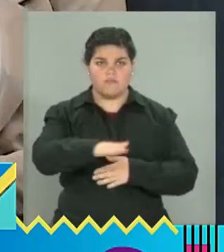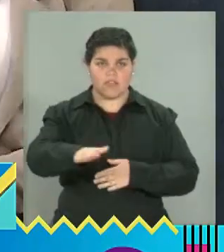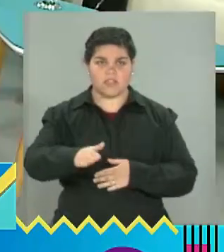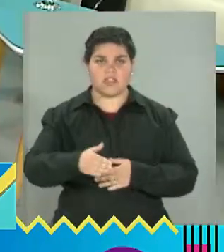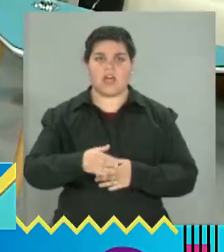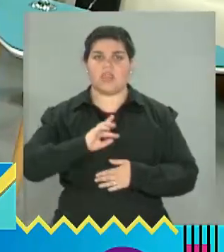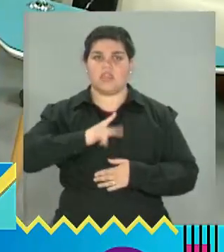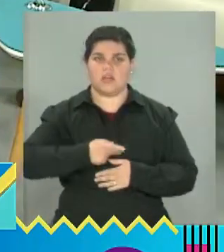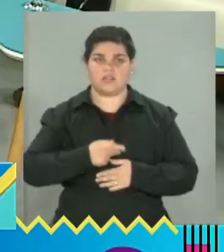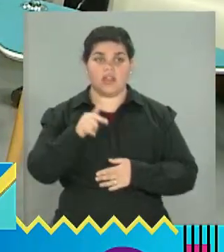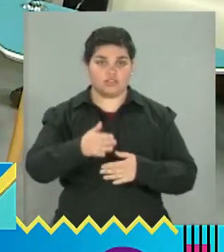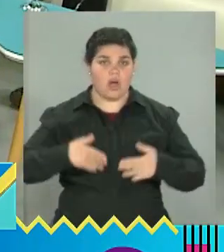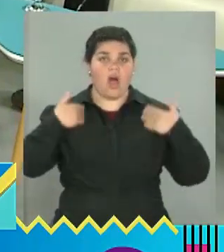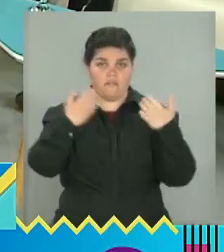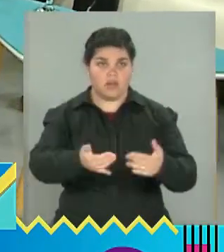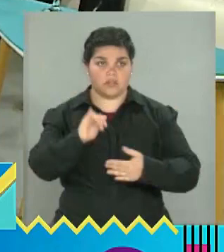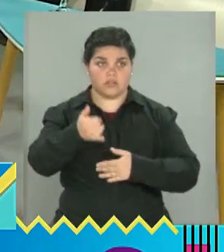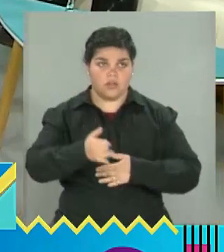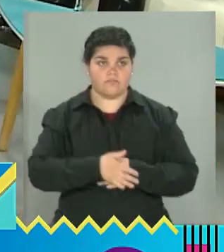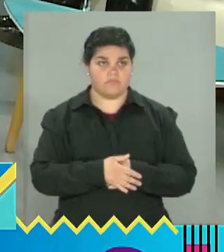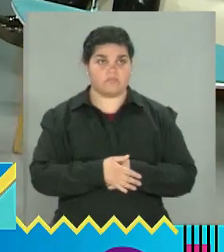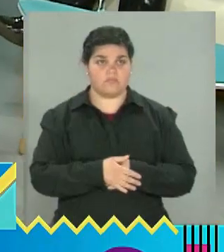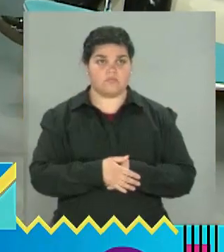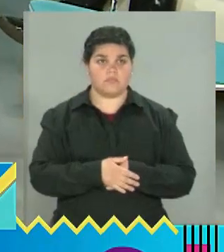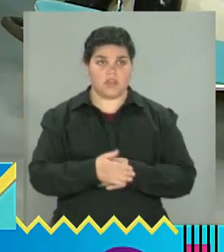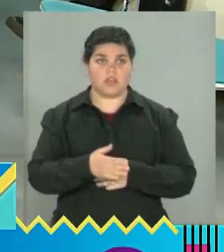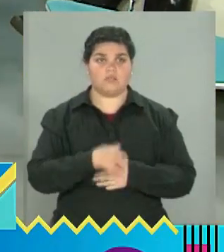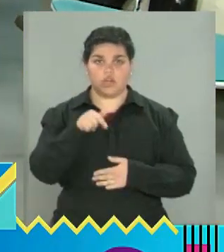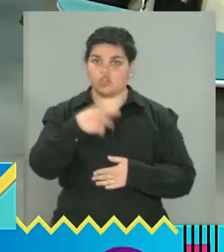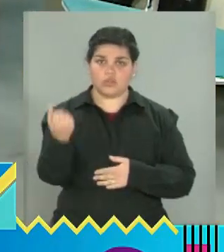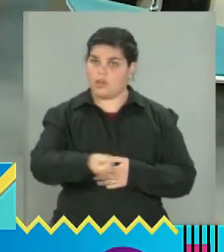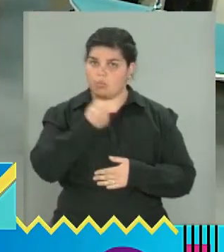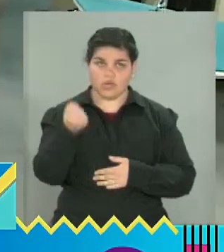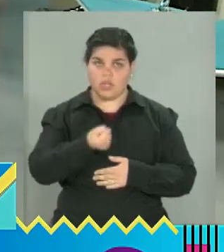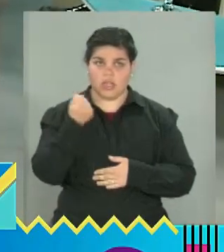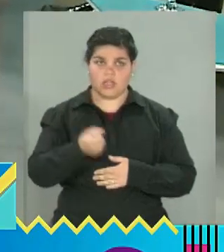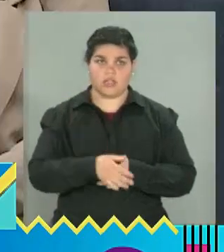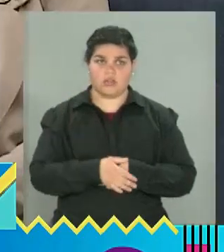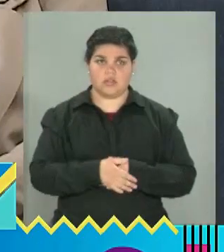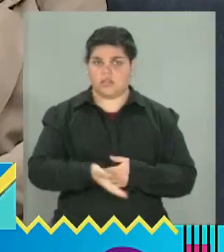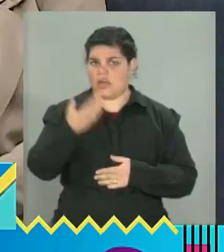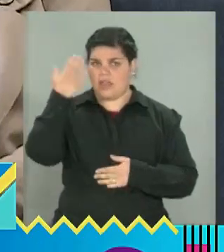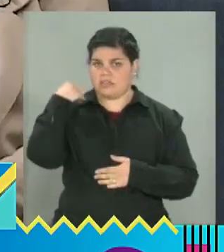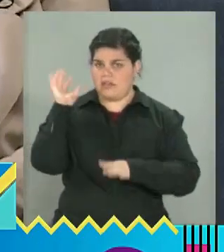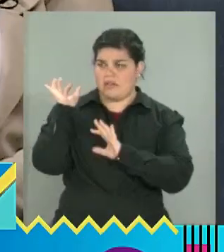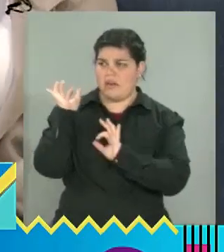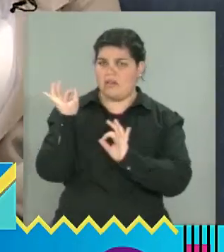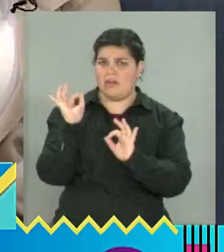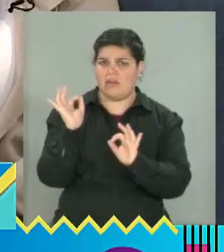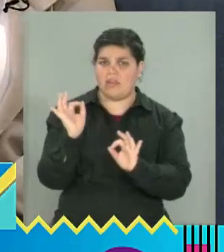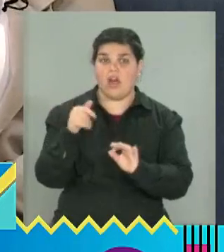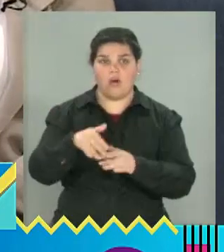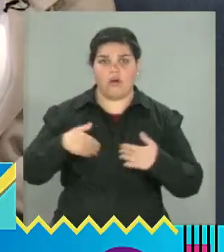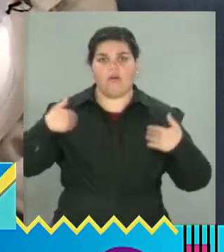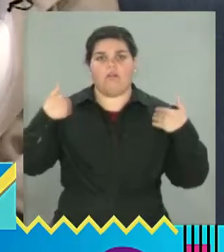avanzado mucho, es un punto que... Sí, está bueno también. Sí, estamos... No, está bueno porque no hace mucho que no se avanzaba, digamos, y me parece que es un